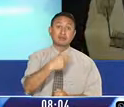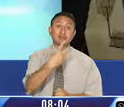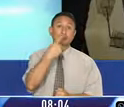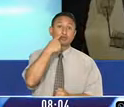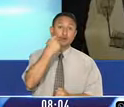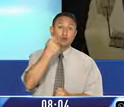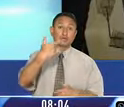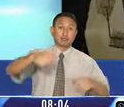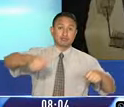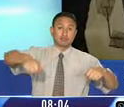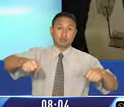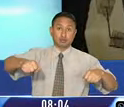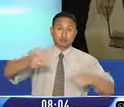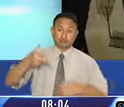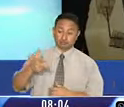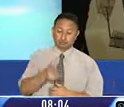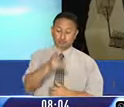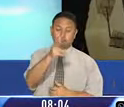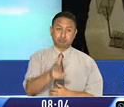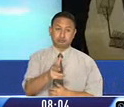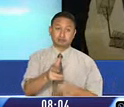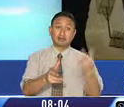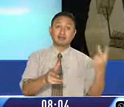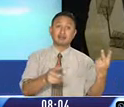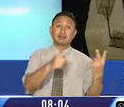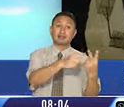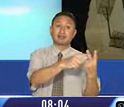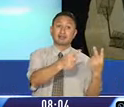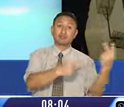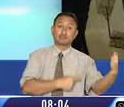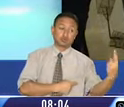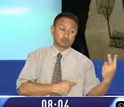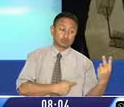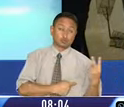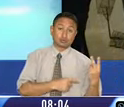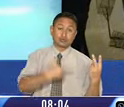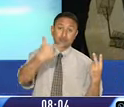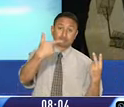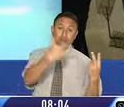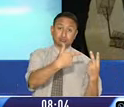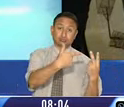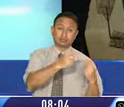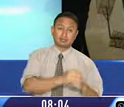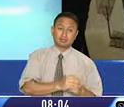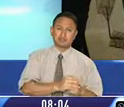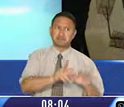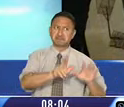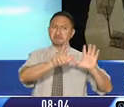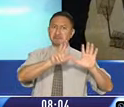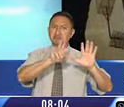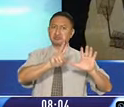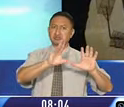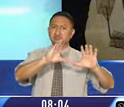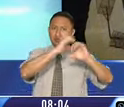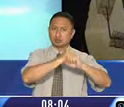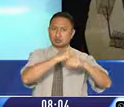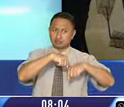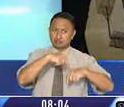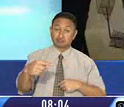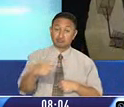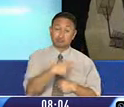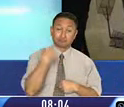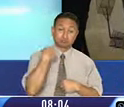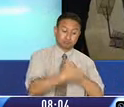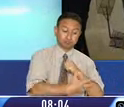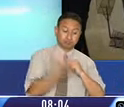bordo de una motocicleta interceptaron a una pareja con un arma. Eran 7 de la noche. El objetivo, arrancarle la